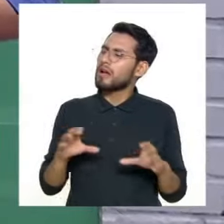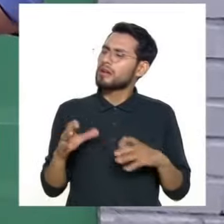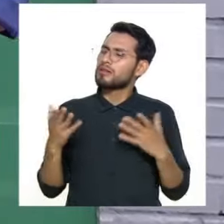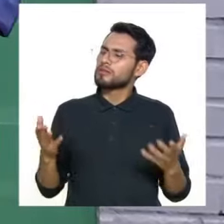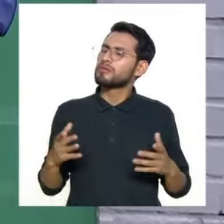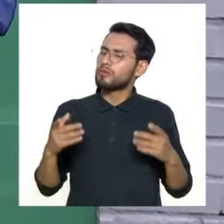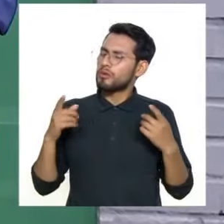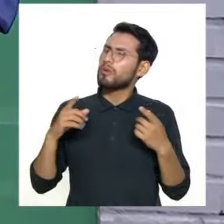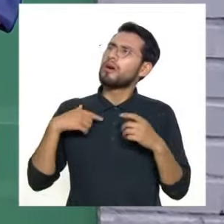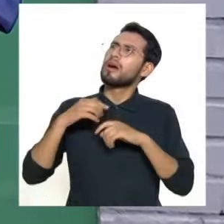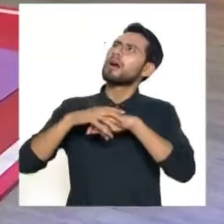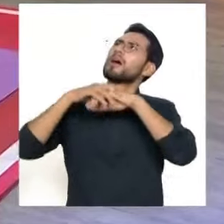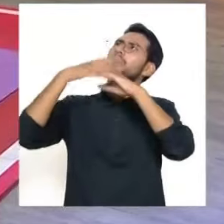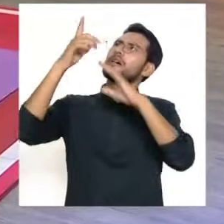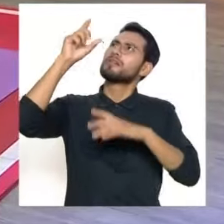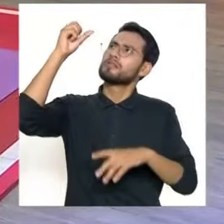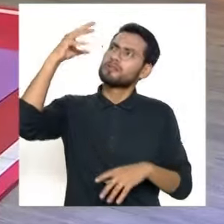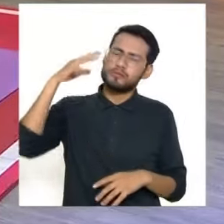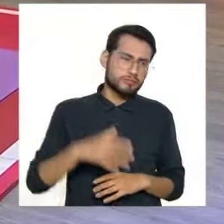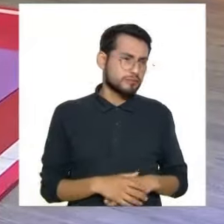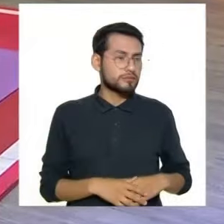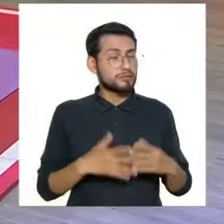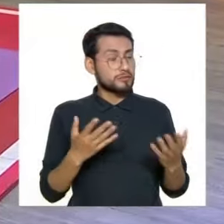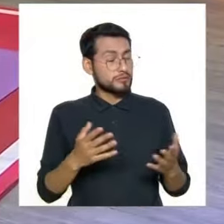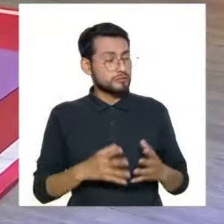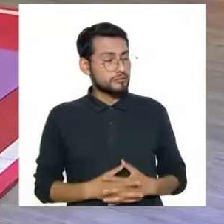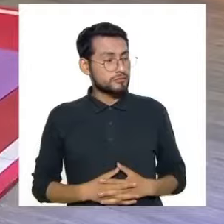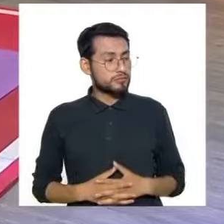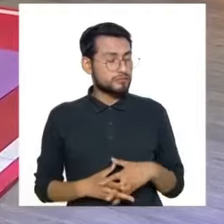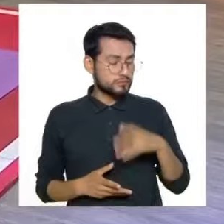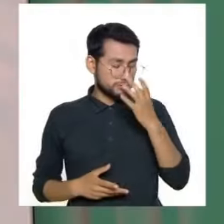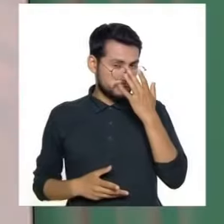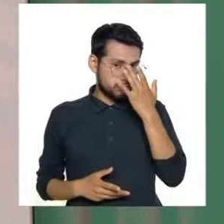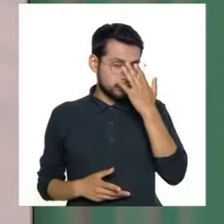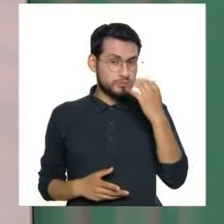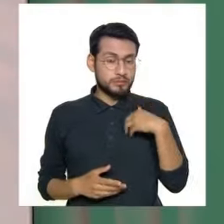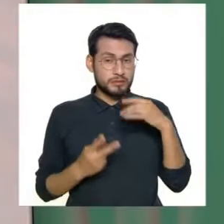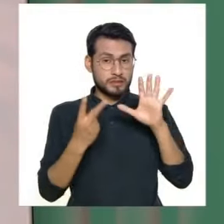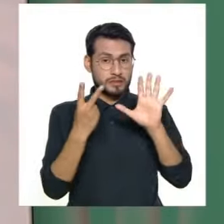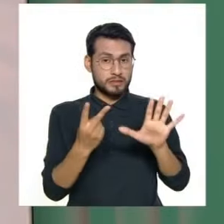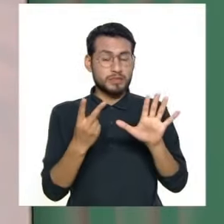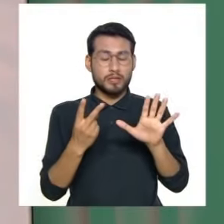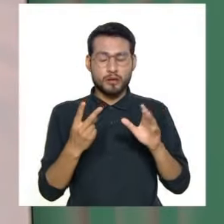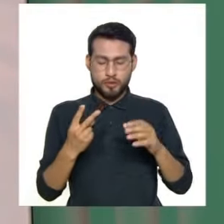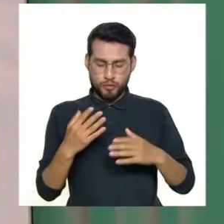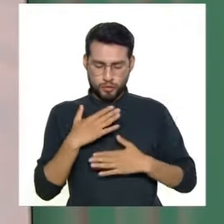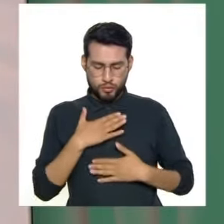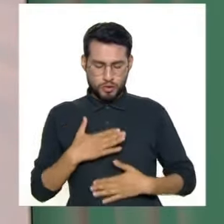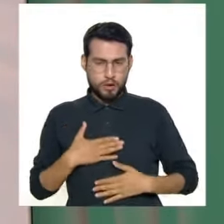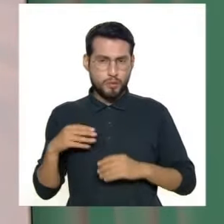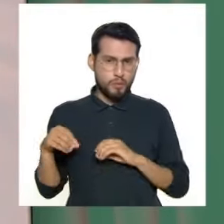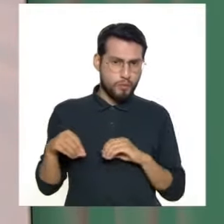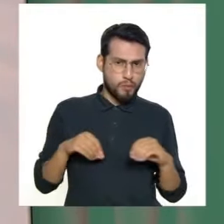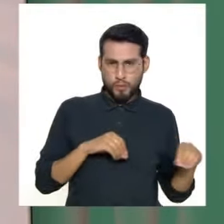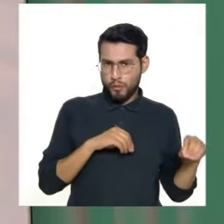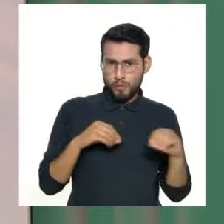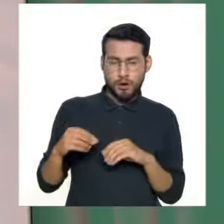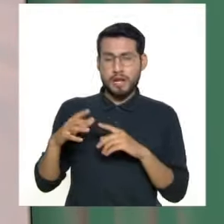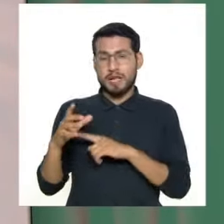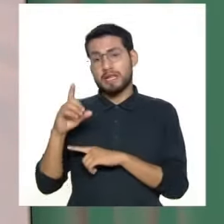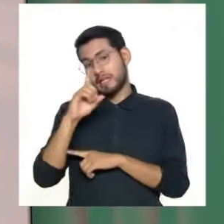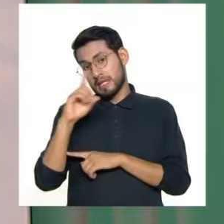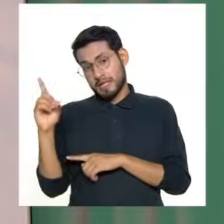nosotros para hacer en salud del Sol A ver consiste en siete posiciones siete posturas que se hacen del lado